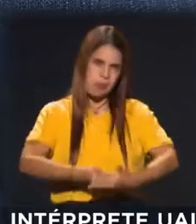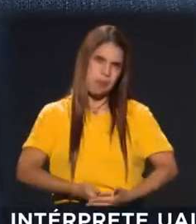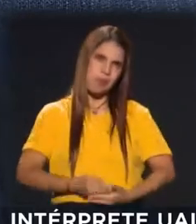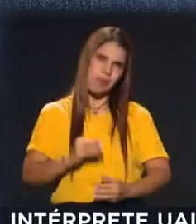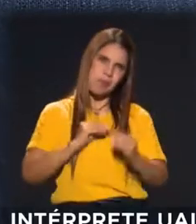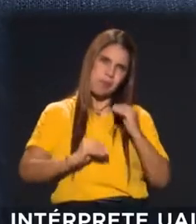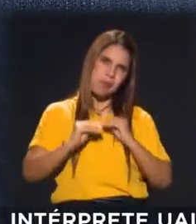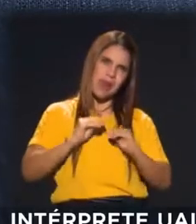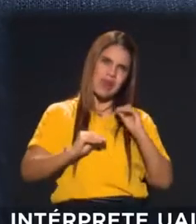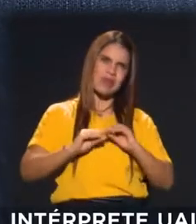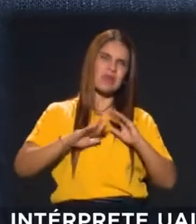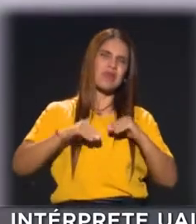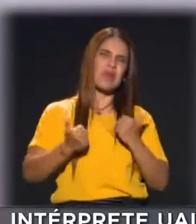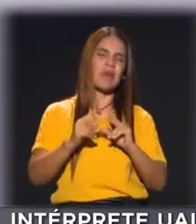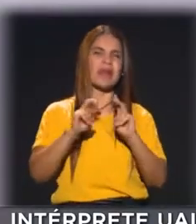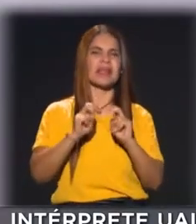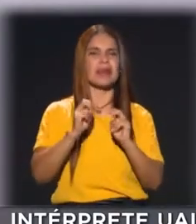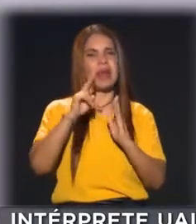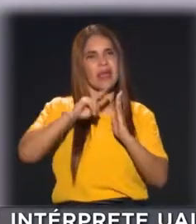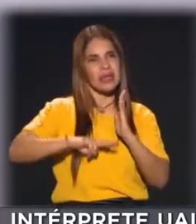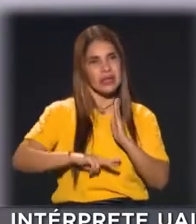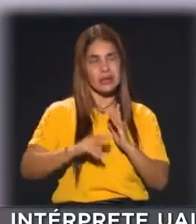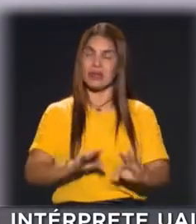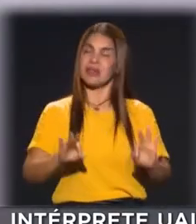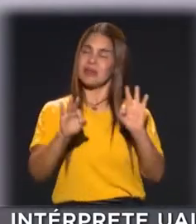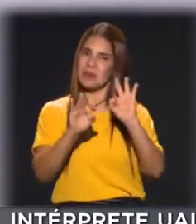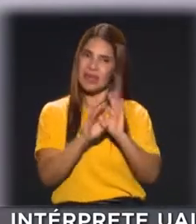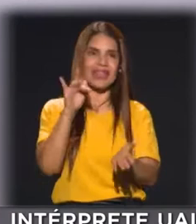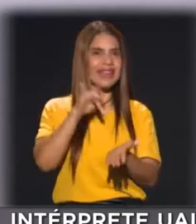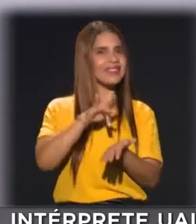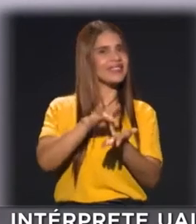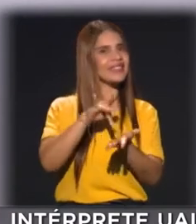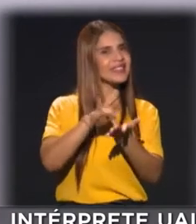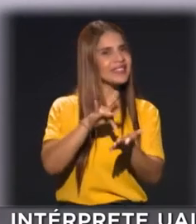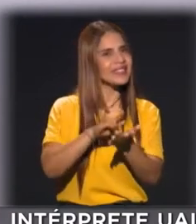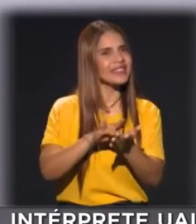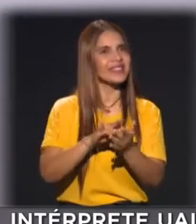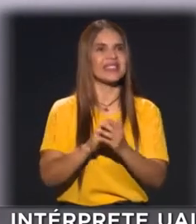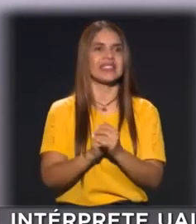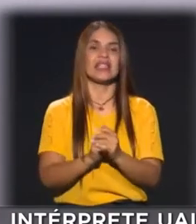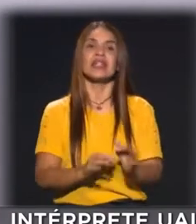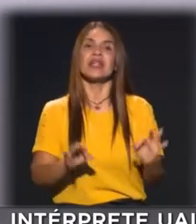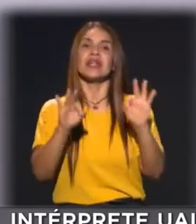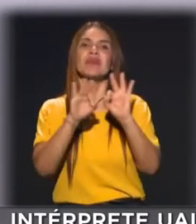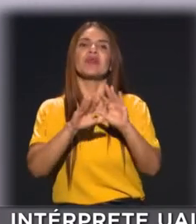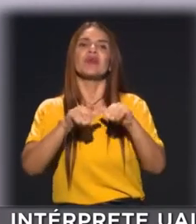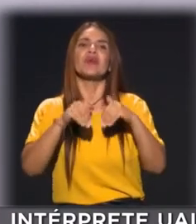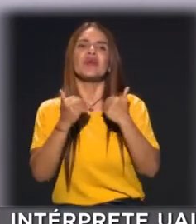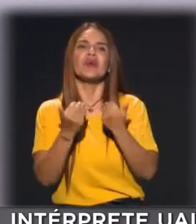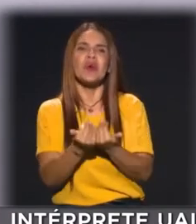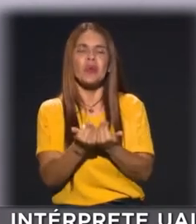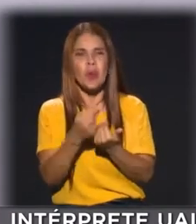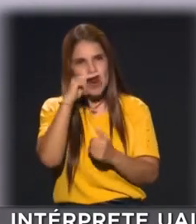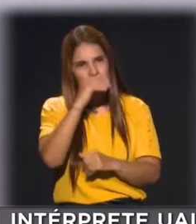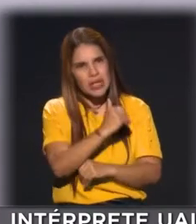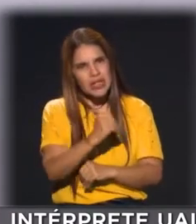y todos los niños de toda la primera infancia. Es decir, no se pueden perder esa actividad. Laura, se ha tocado un tema muy importante y es cómo empezar a acercar